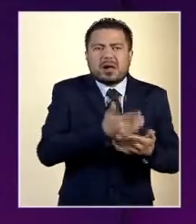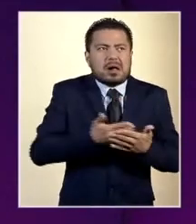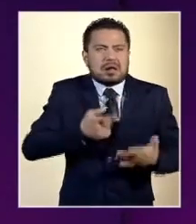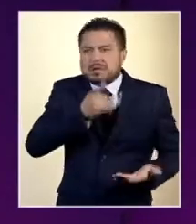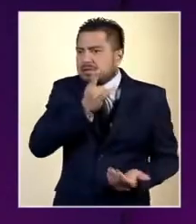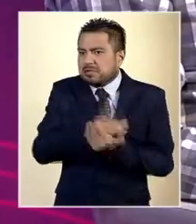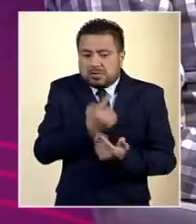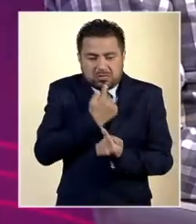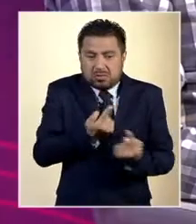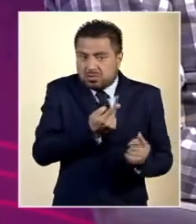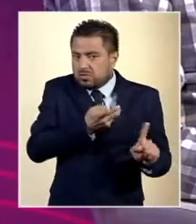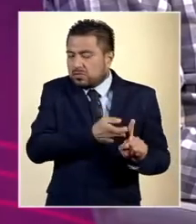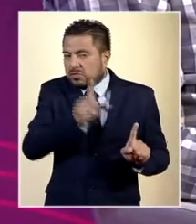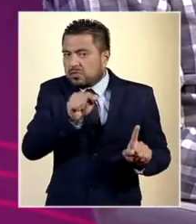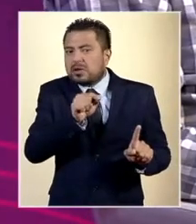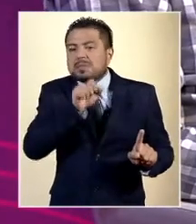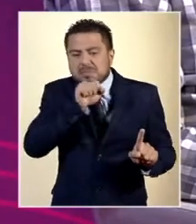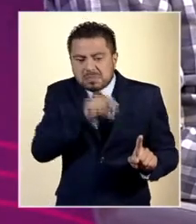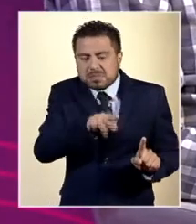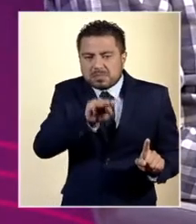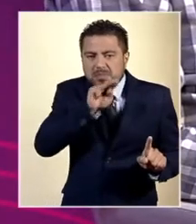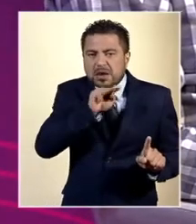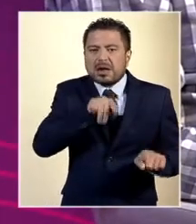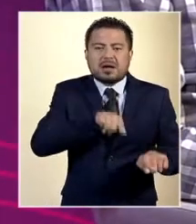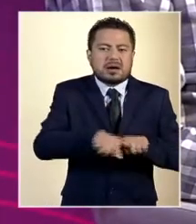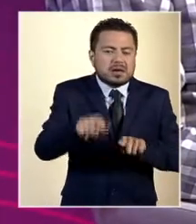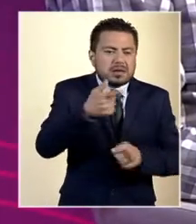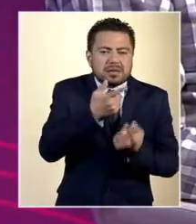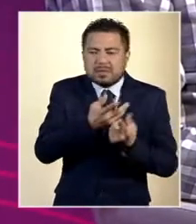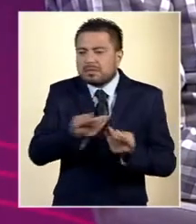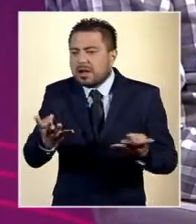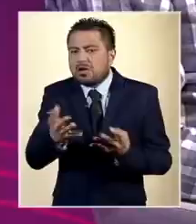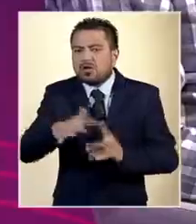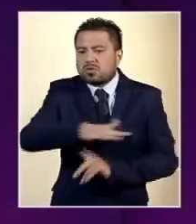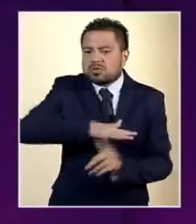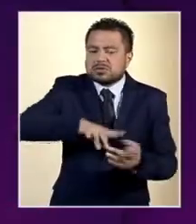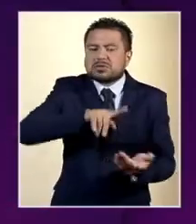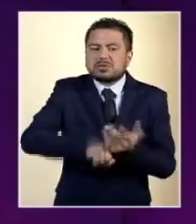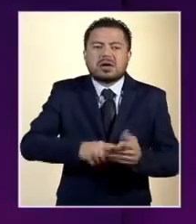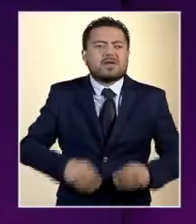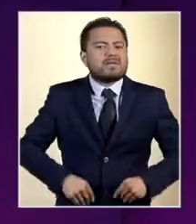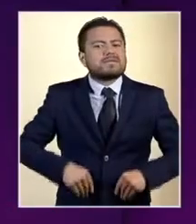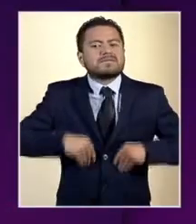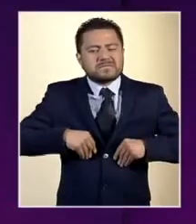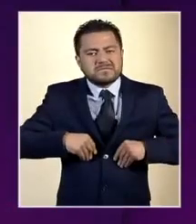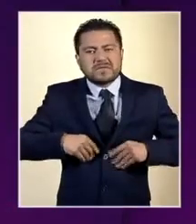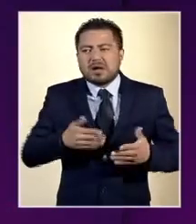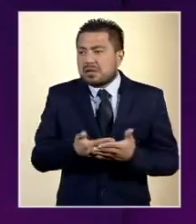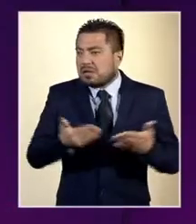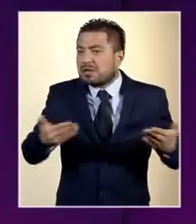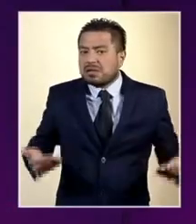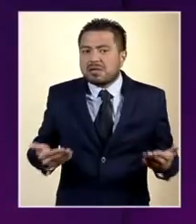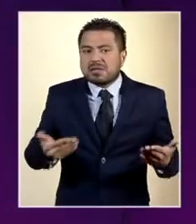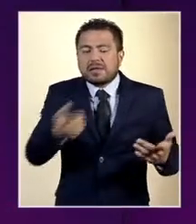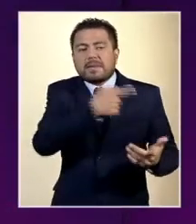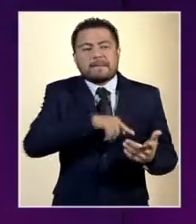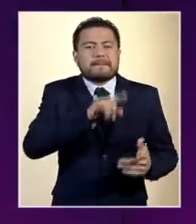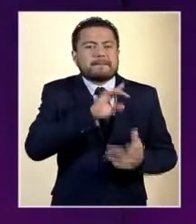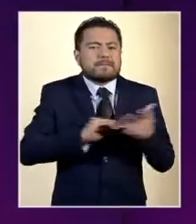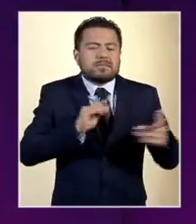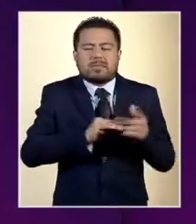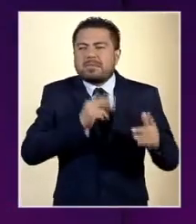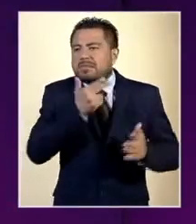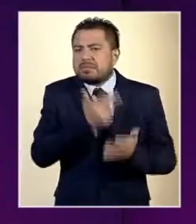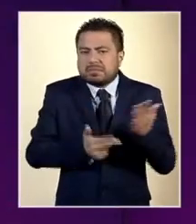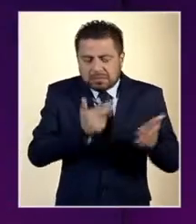no nada más es el niño, sino es la mamá, son los hermanos, es el contexto donde están viviendo. Entonces, hablamos de, por ejemplo,